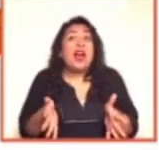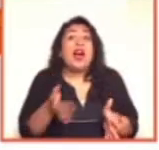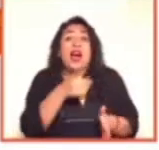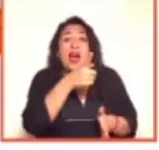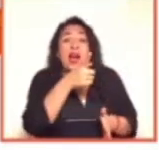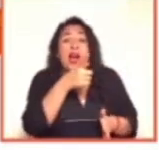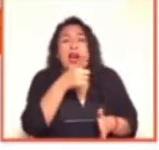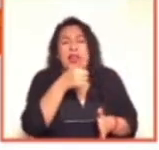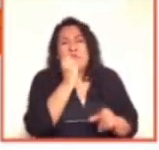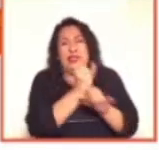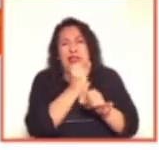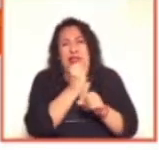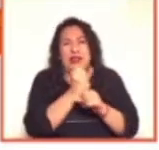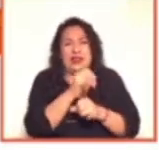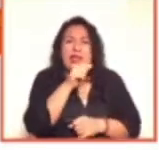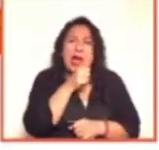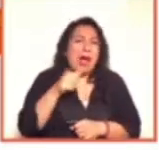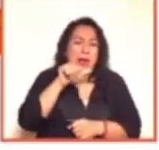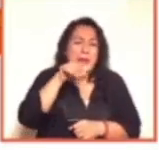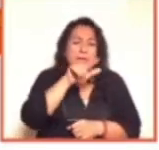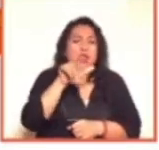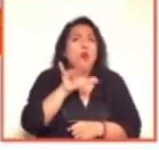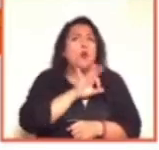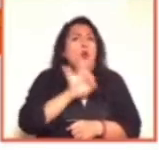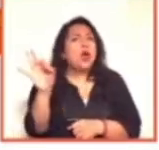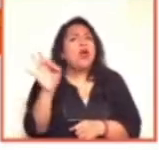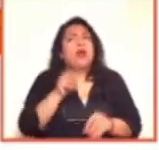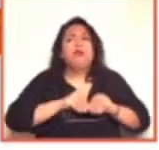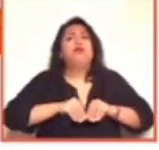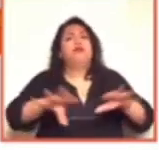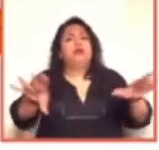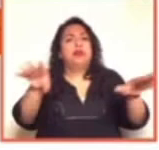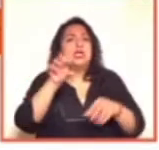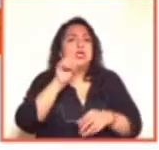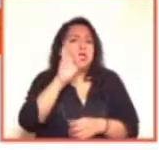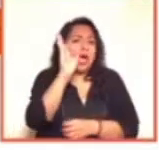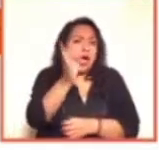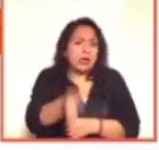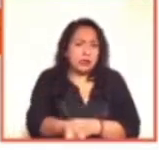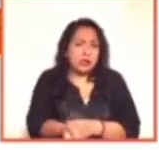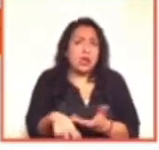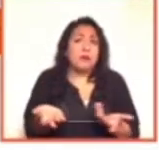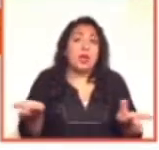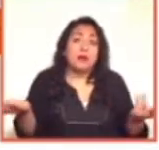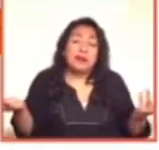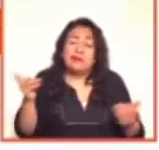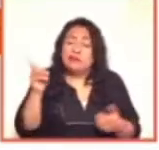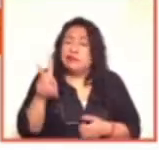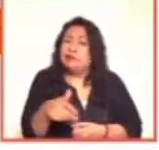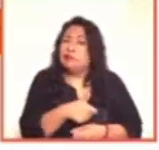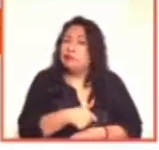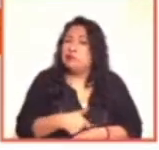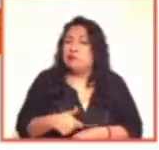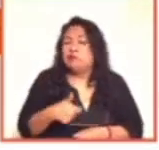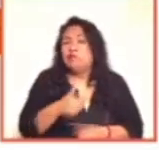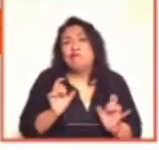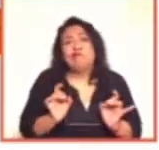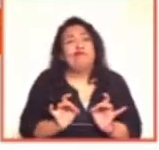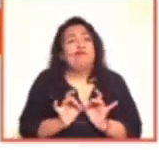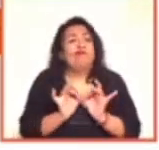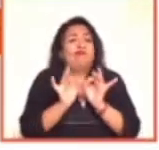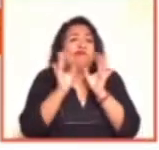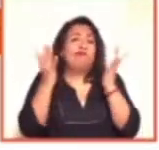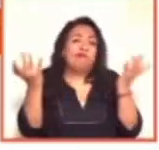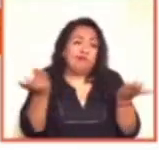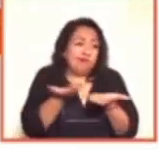es Amazon Prime, apostarle a distribuirla, y pues desafortunadamente, por las circunstancias por las que